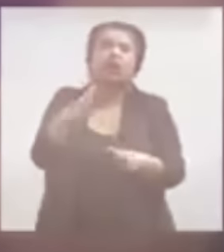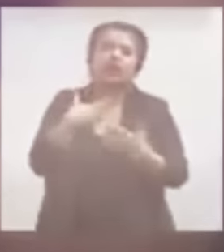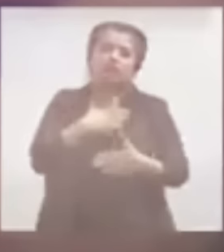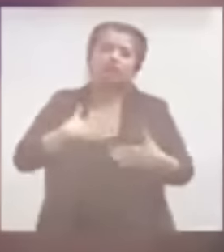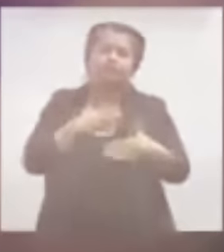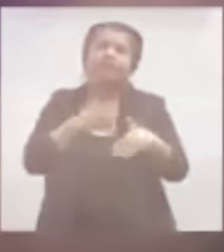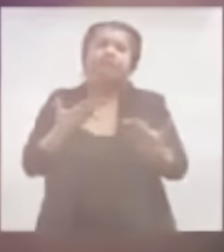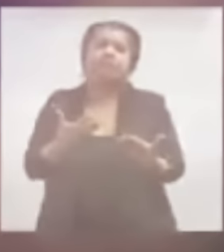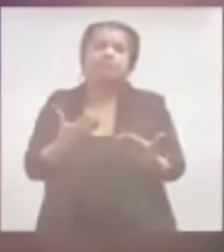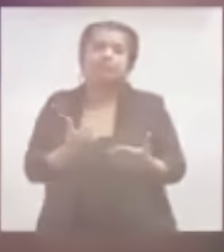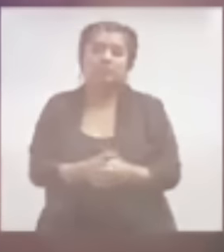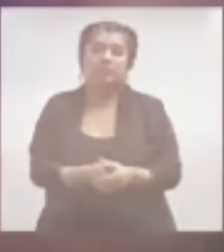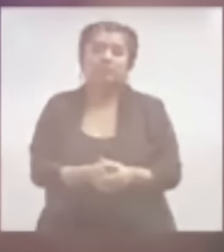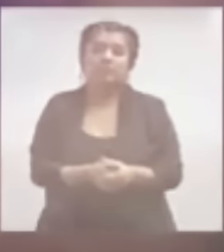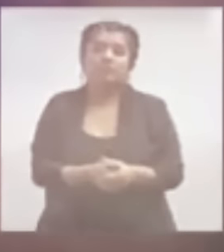Prefirió